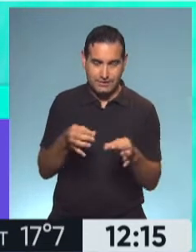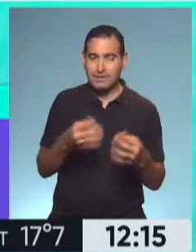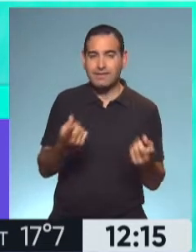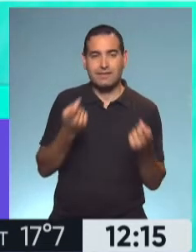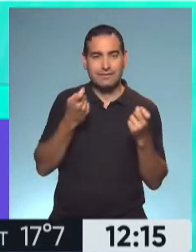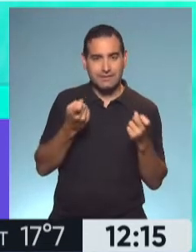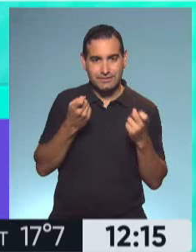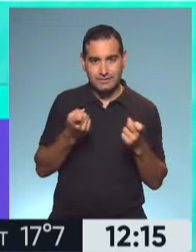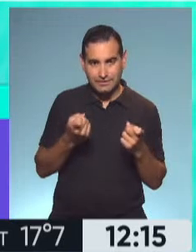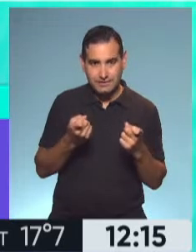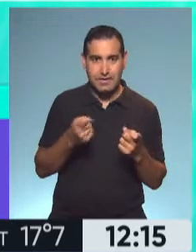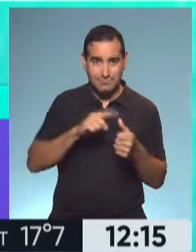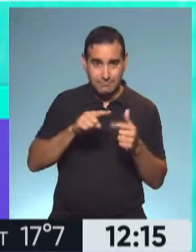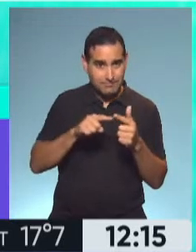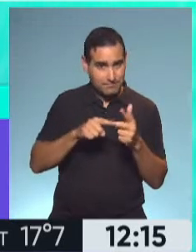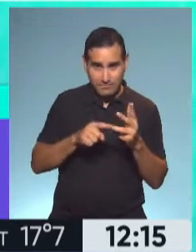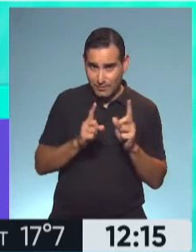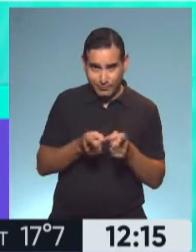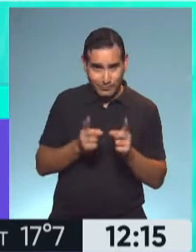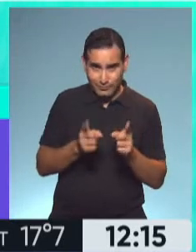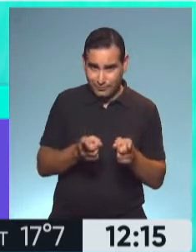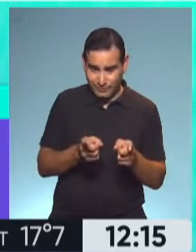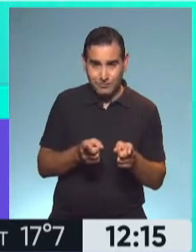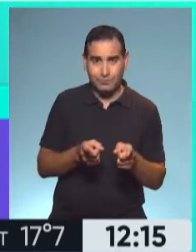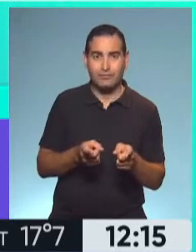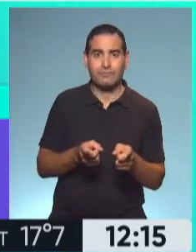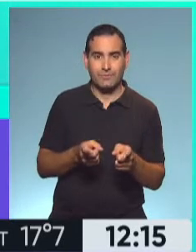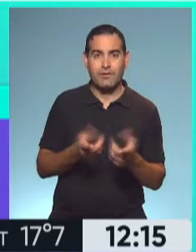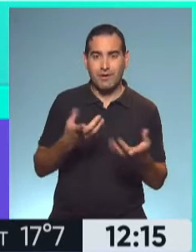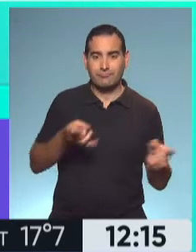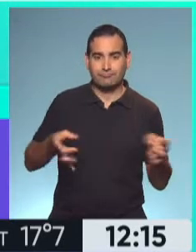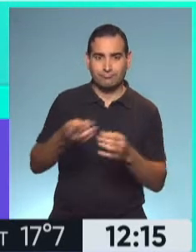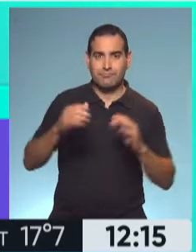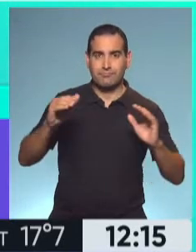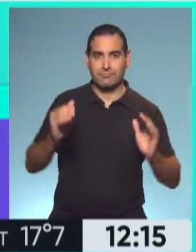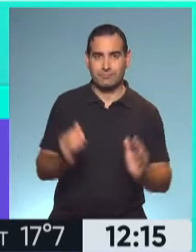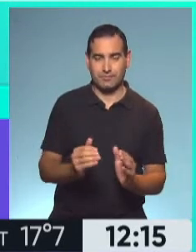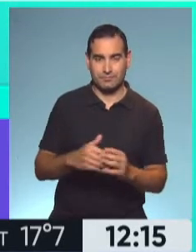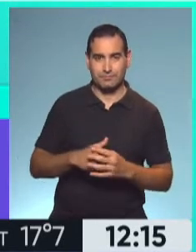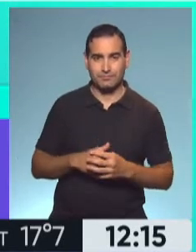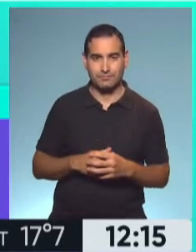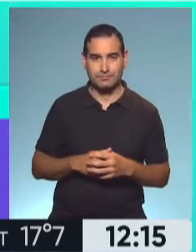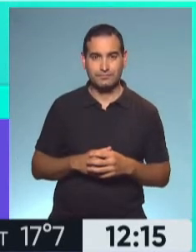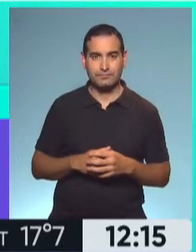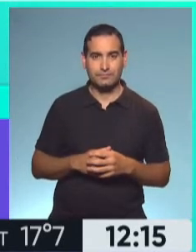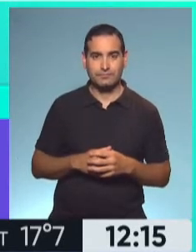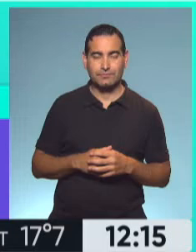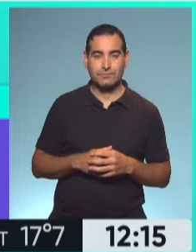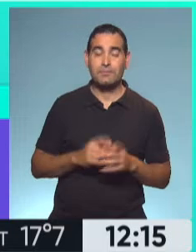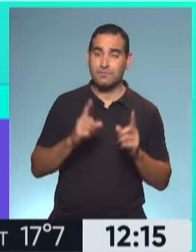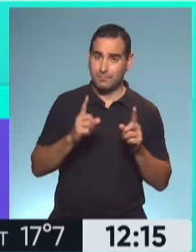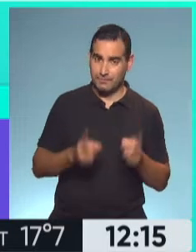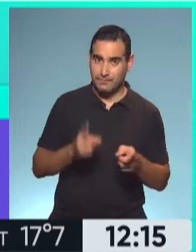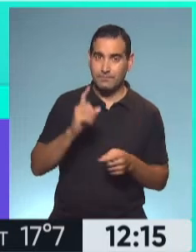Necesitamos fortalecer estas medidas en este momento para lograr la reducción que estamos buscando. Recordemos